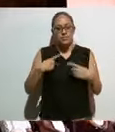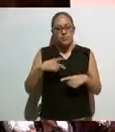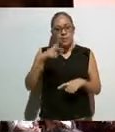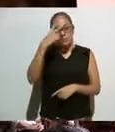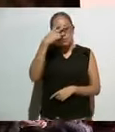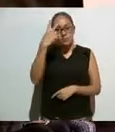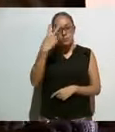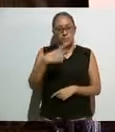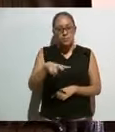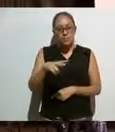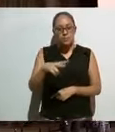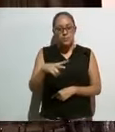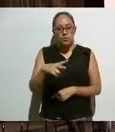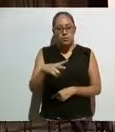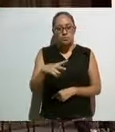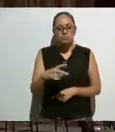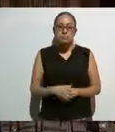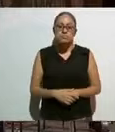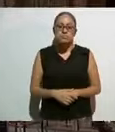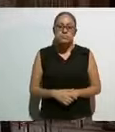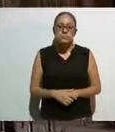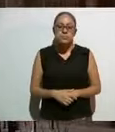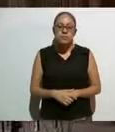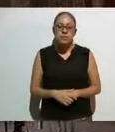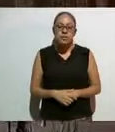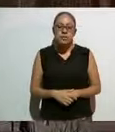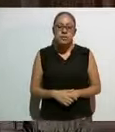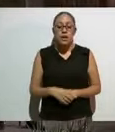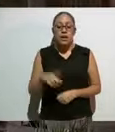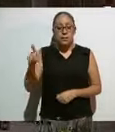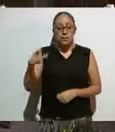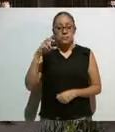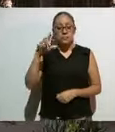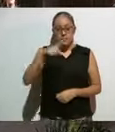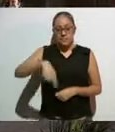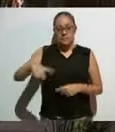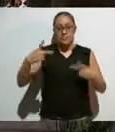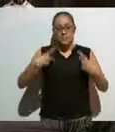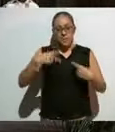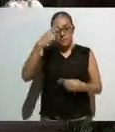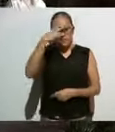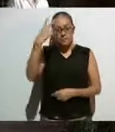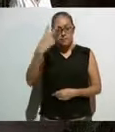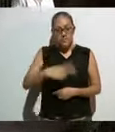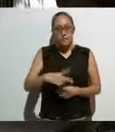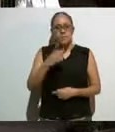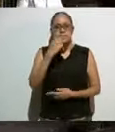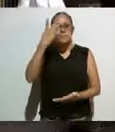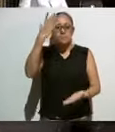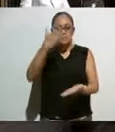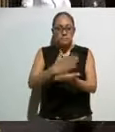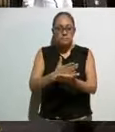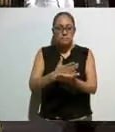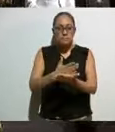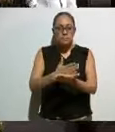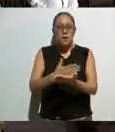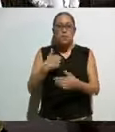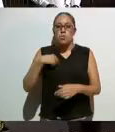se puso de pie y dijo: basta, ya no queremos más de lo